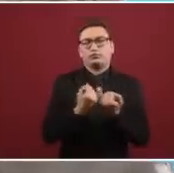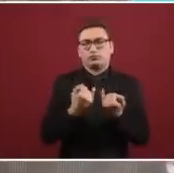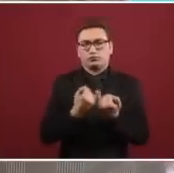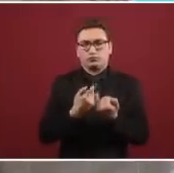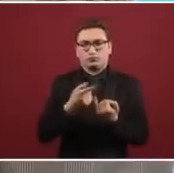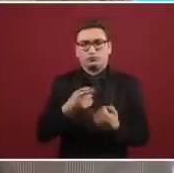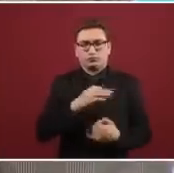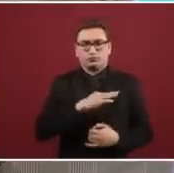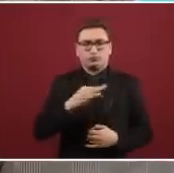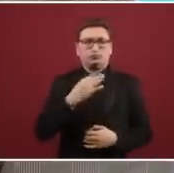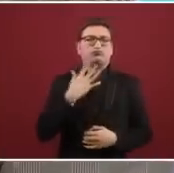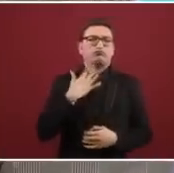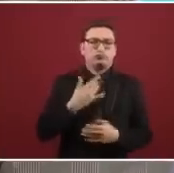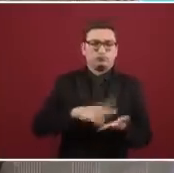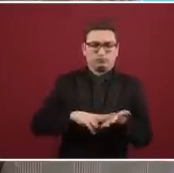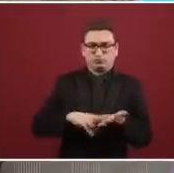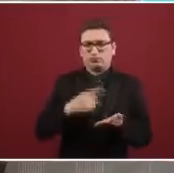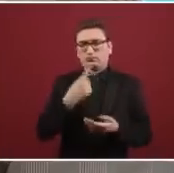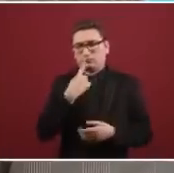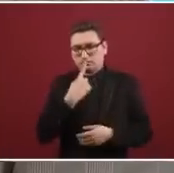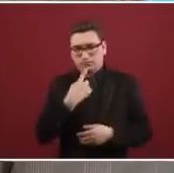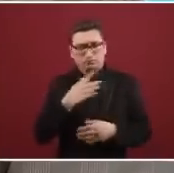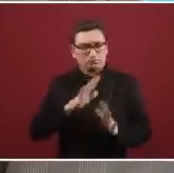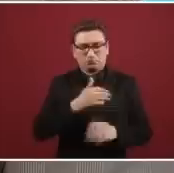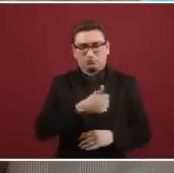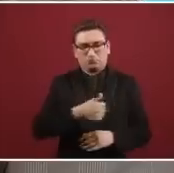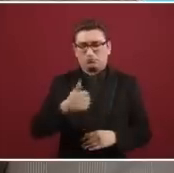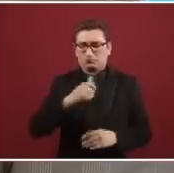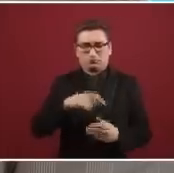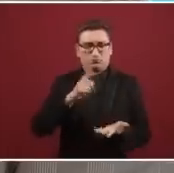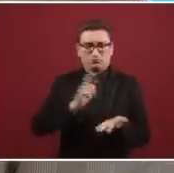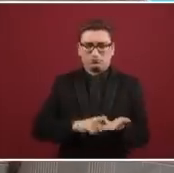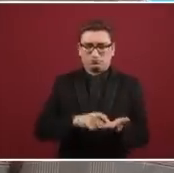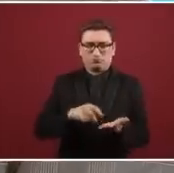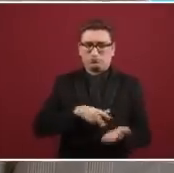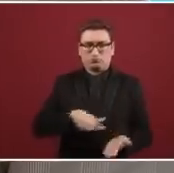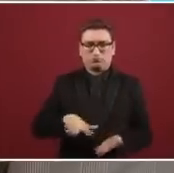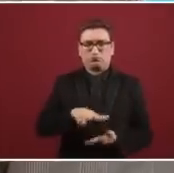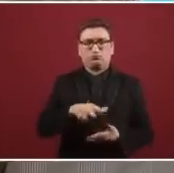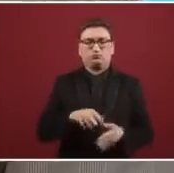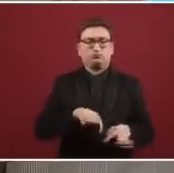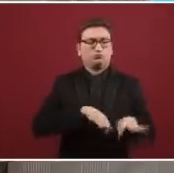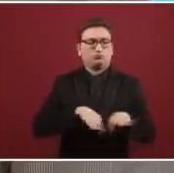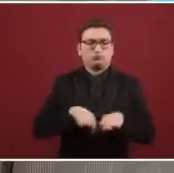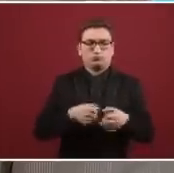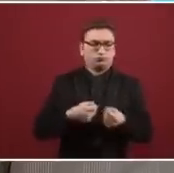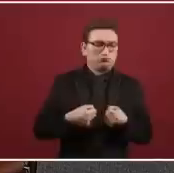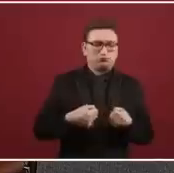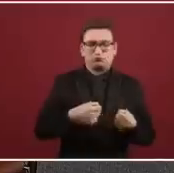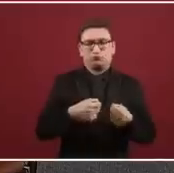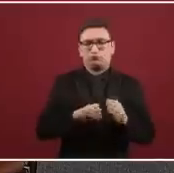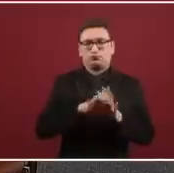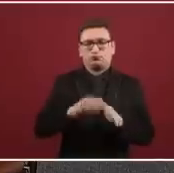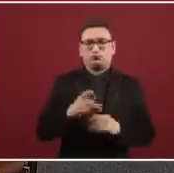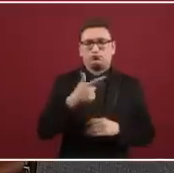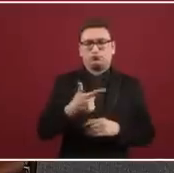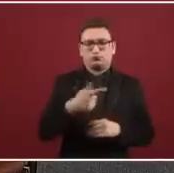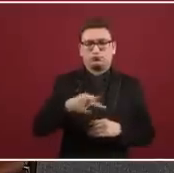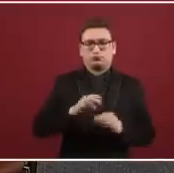regular, tú lo determinas, de forma tal que tus traslados al trabajo son 7 kilómetros. Entonces le